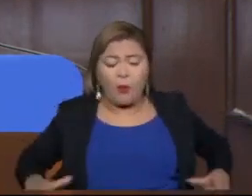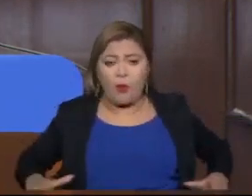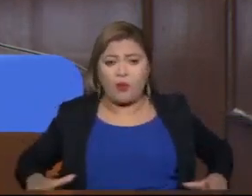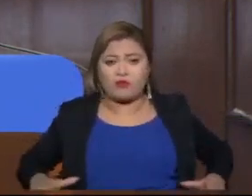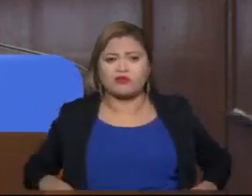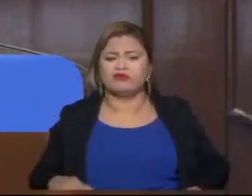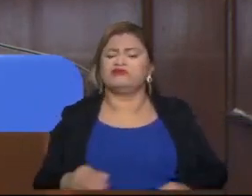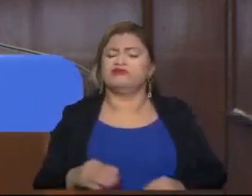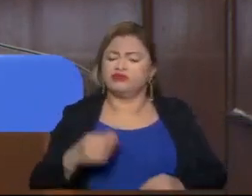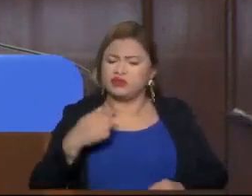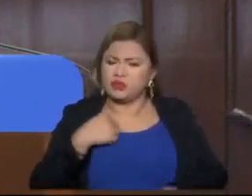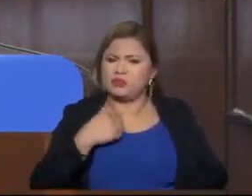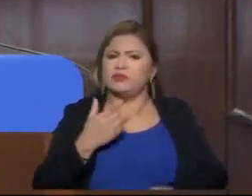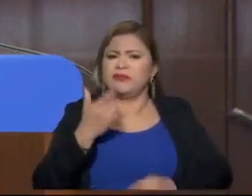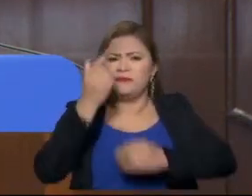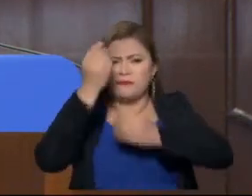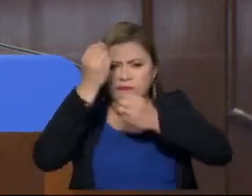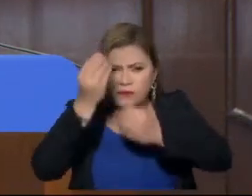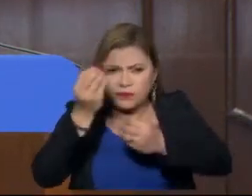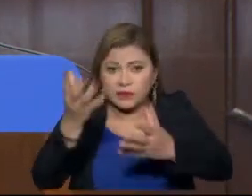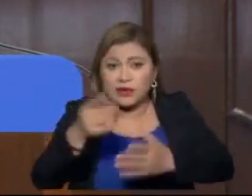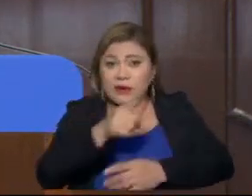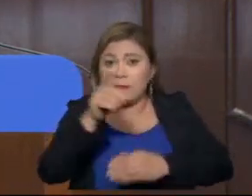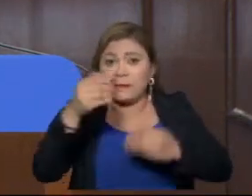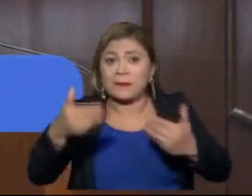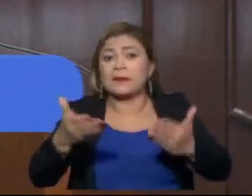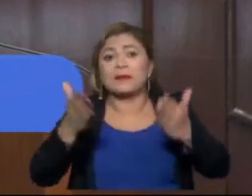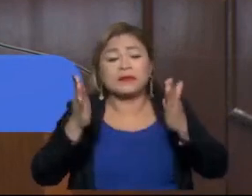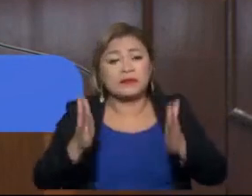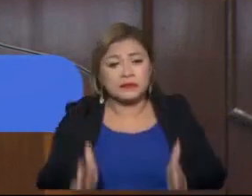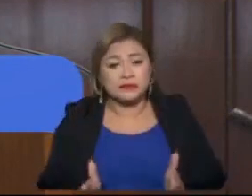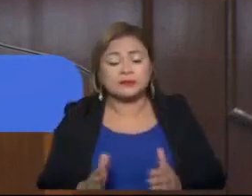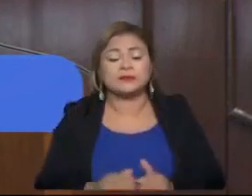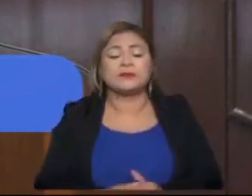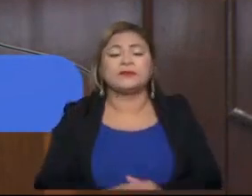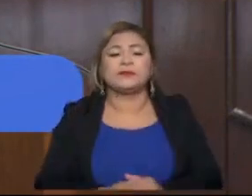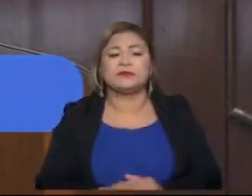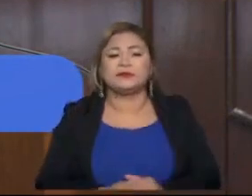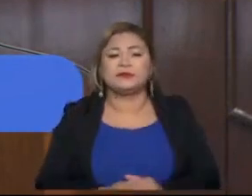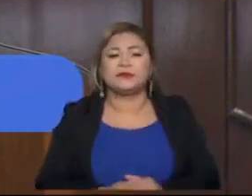Reitero al país, las actividades de extracción,